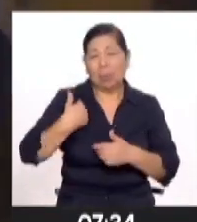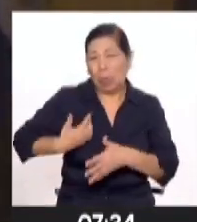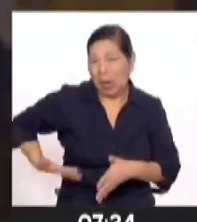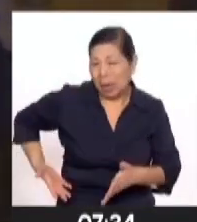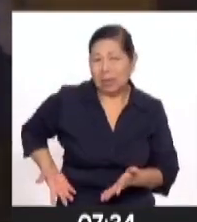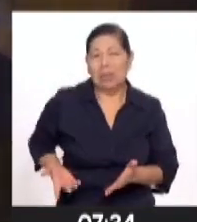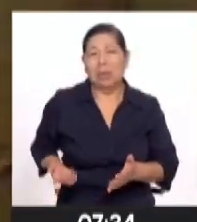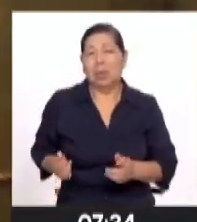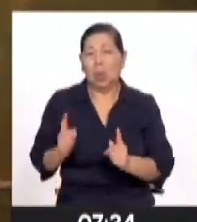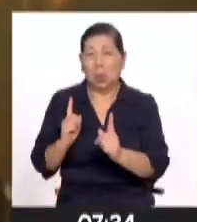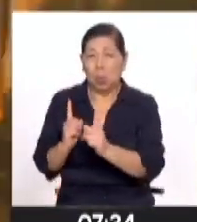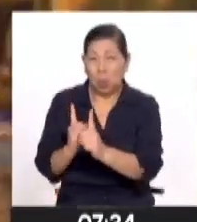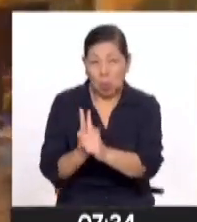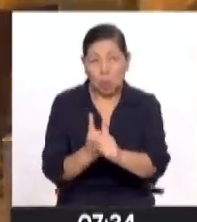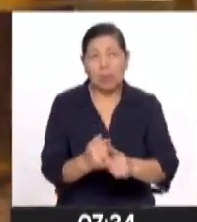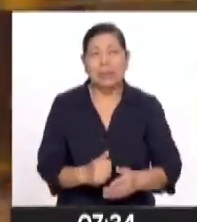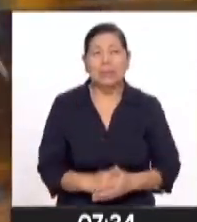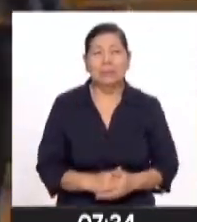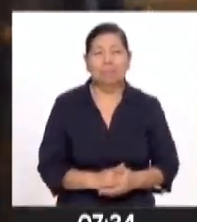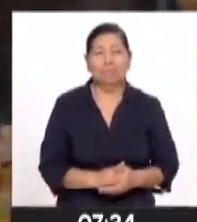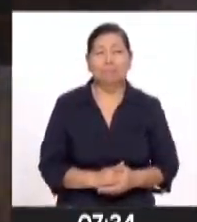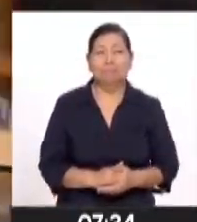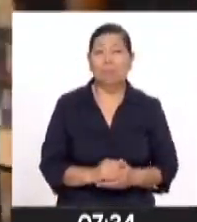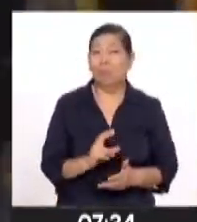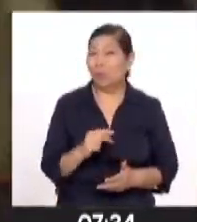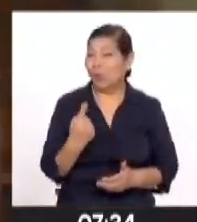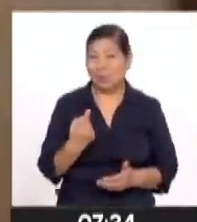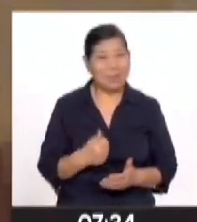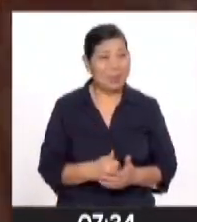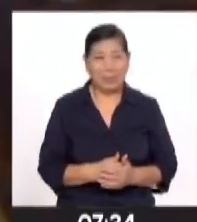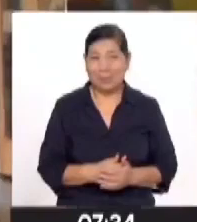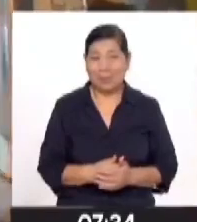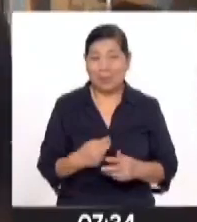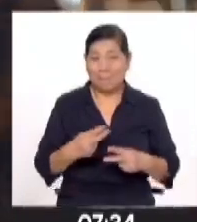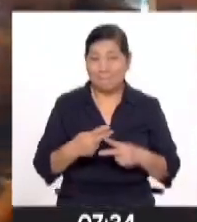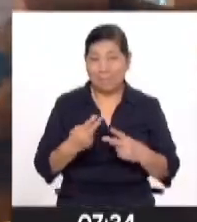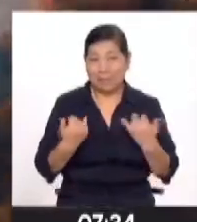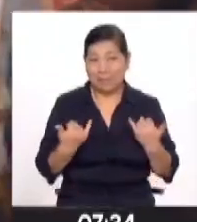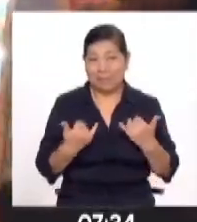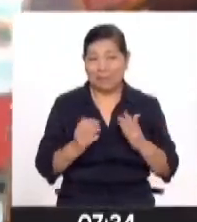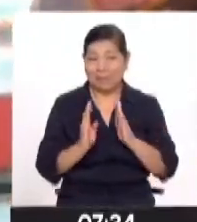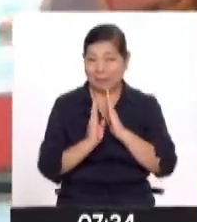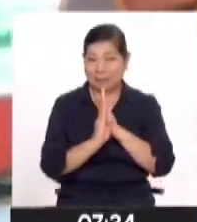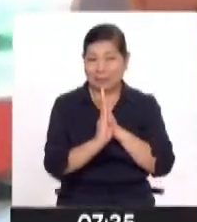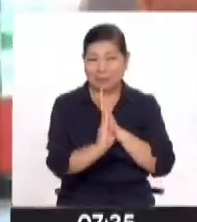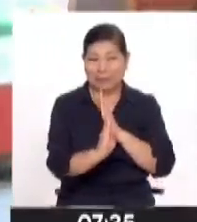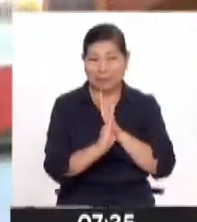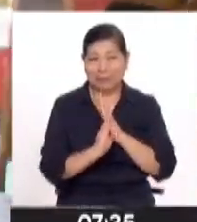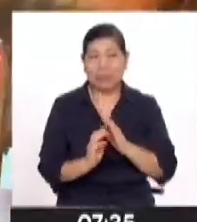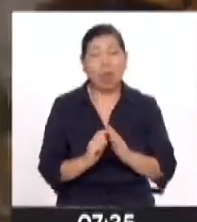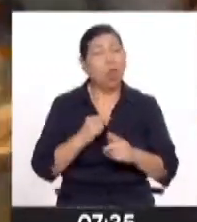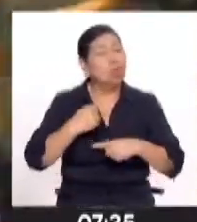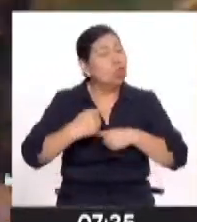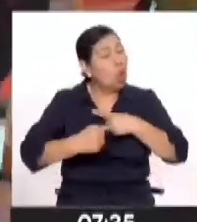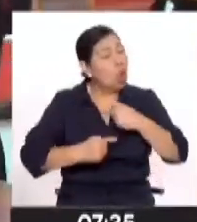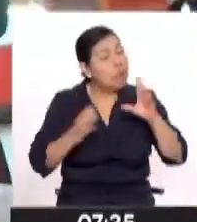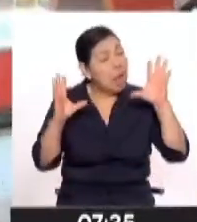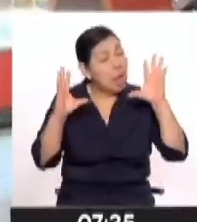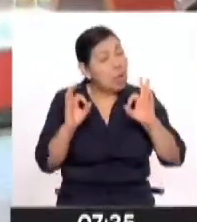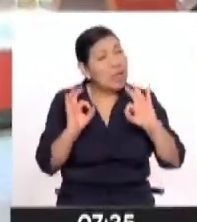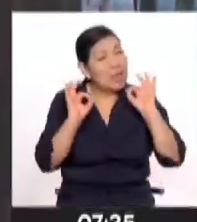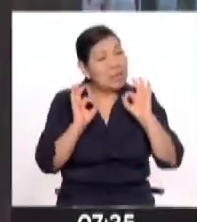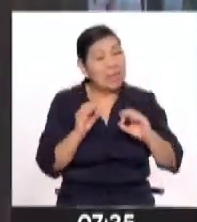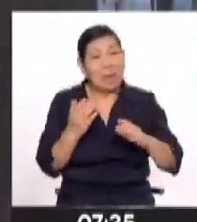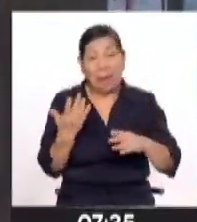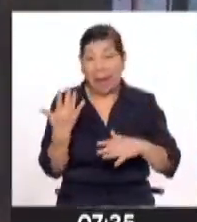cartera, suben detrás de ti. Y no solo eso, los vecinos en esta recta detallaron que todas las noches